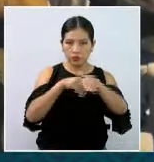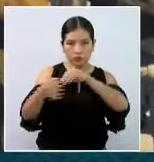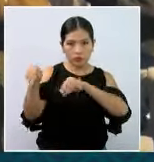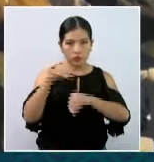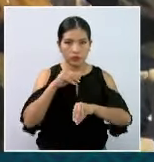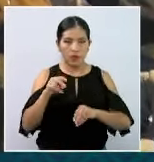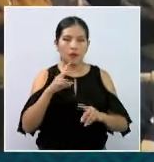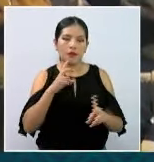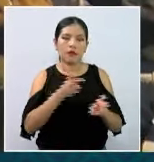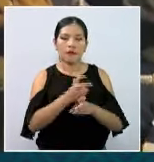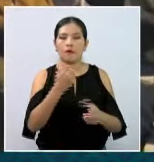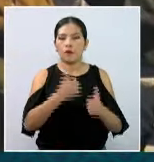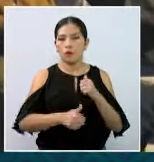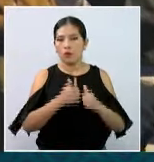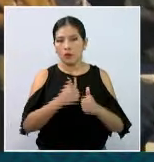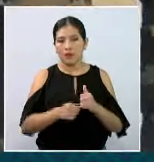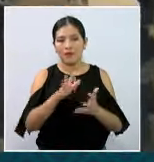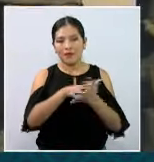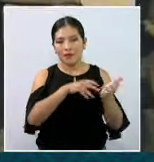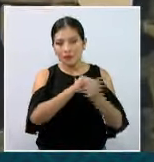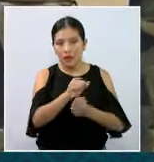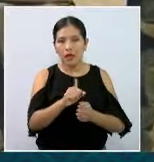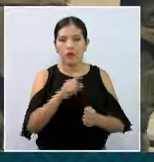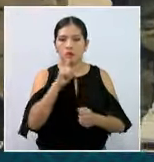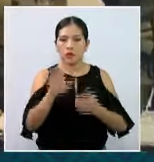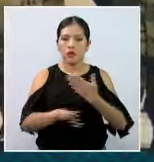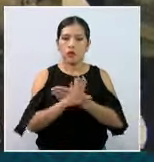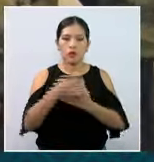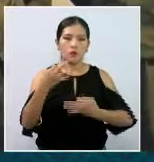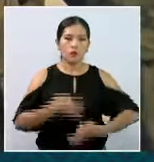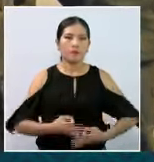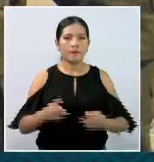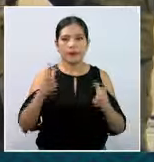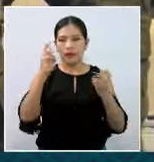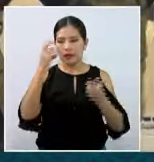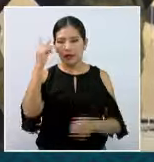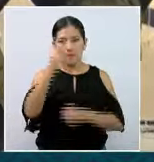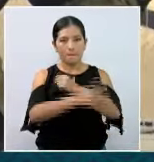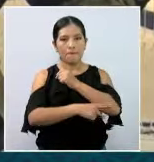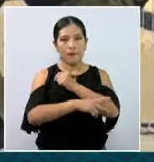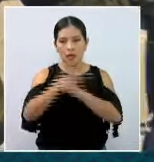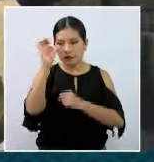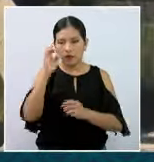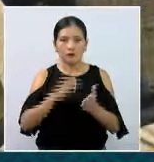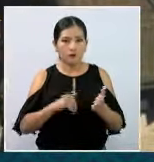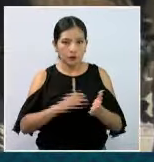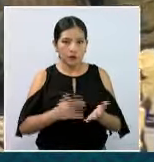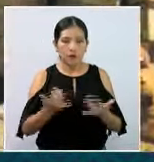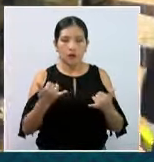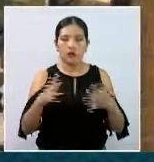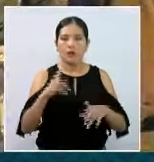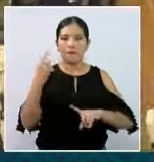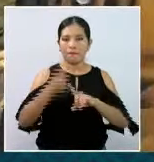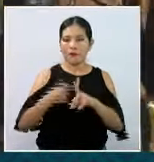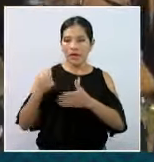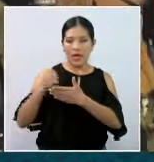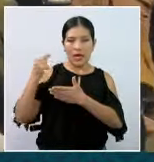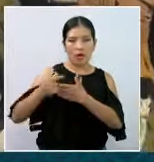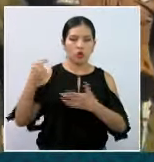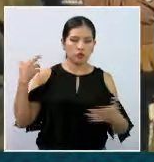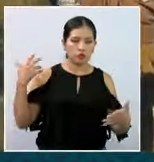afectan la seguridad de nuestros estados, de nuestros países. Y en ese contexto, durante todo este mes,